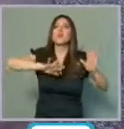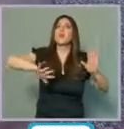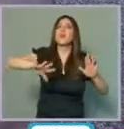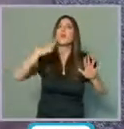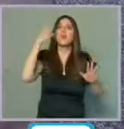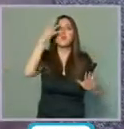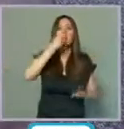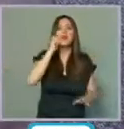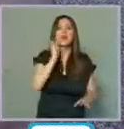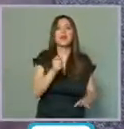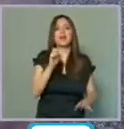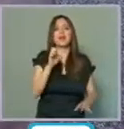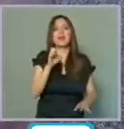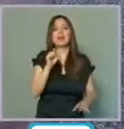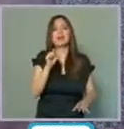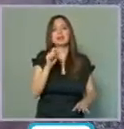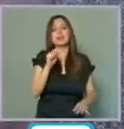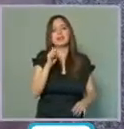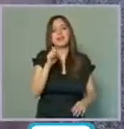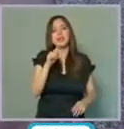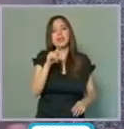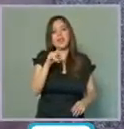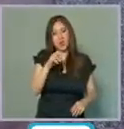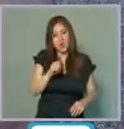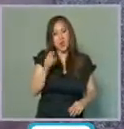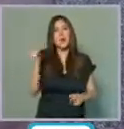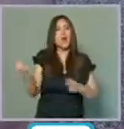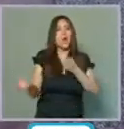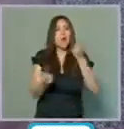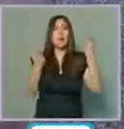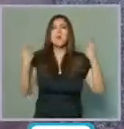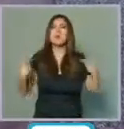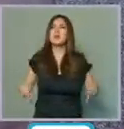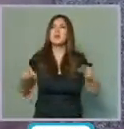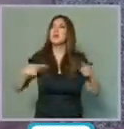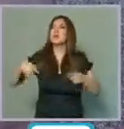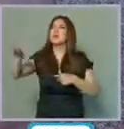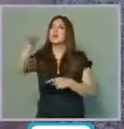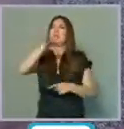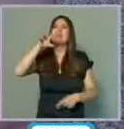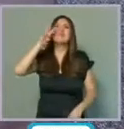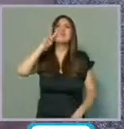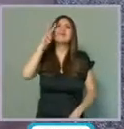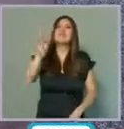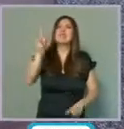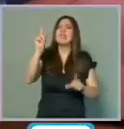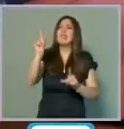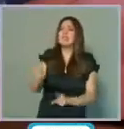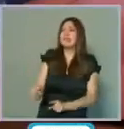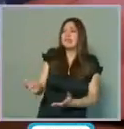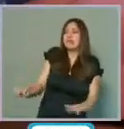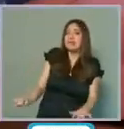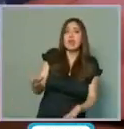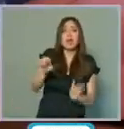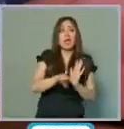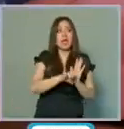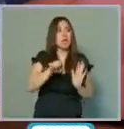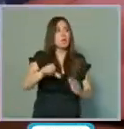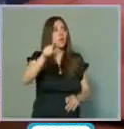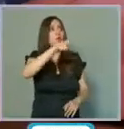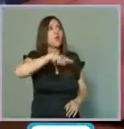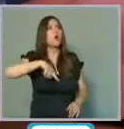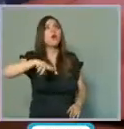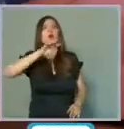Se nos olvida cómo afecta en nuestro ánimo el paisaje. O sea, cómo una ciudad puede ser infinitamente más agradable. Claro,